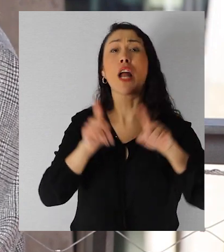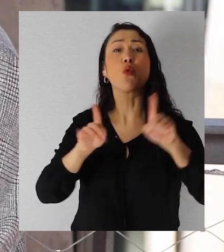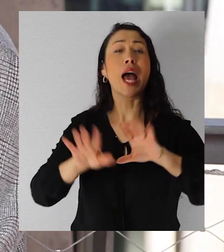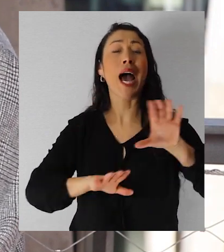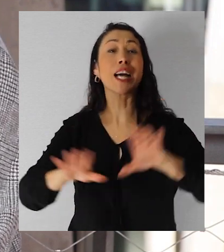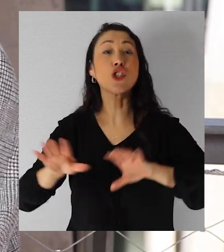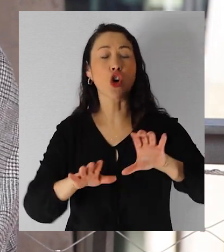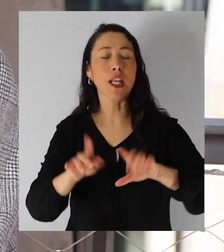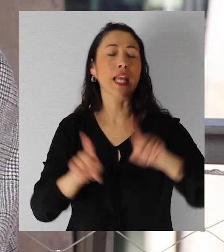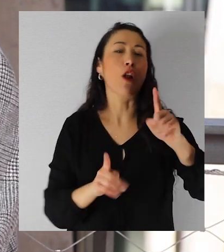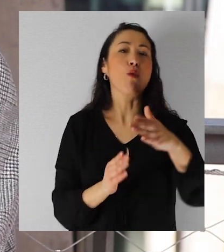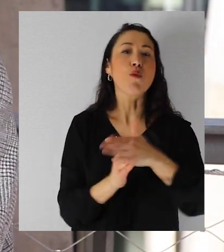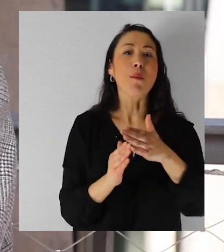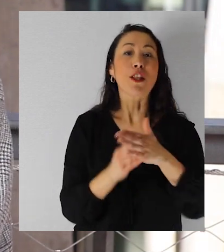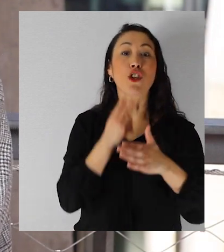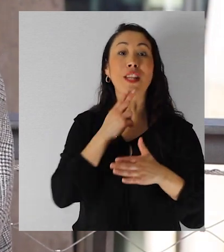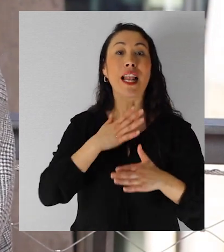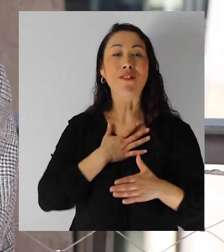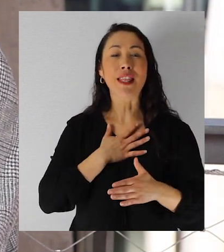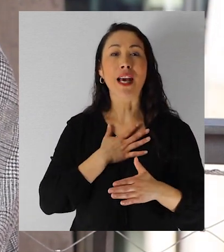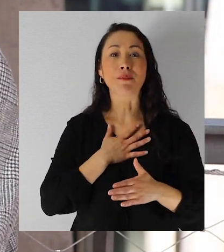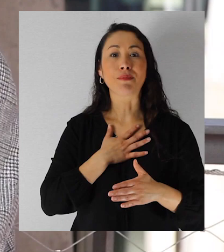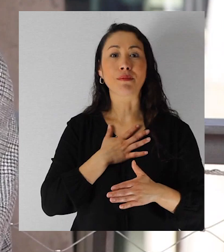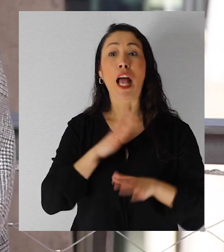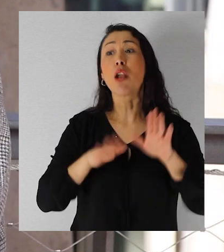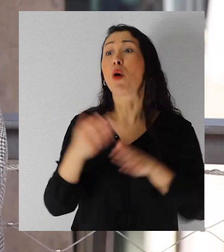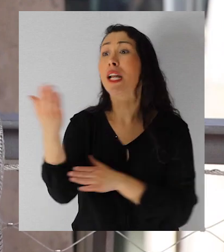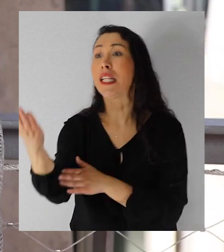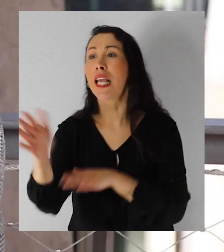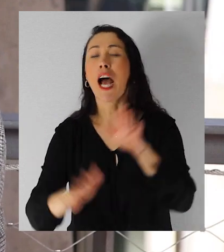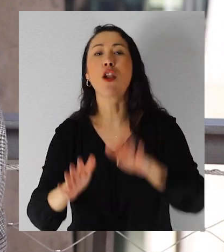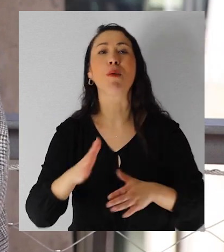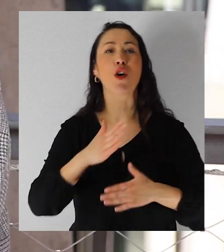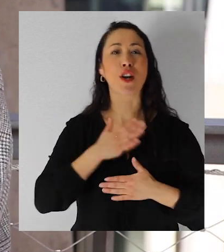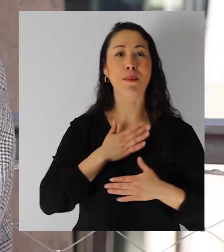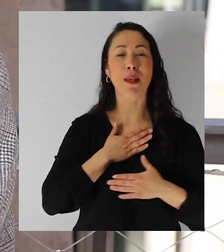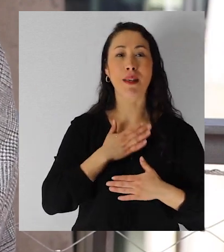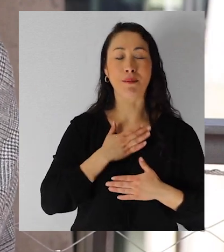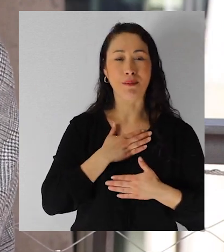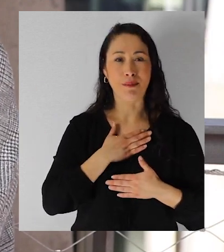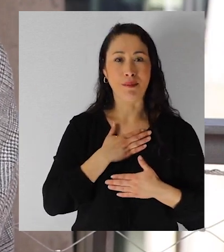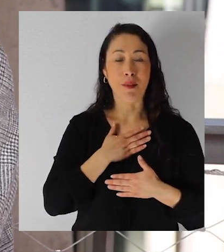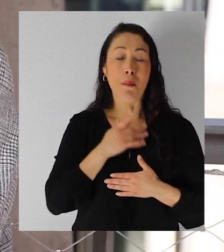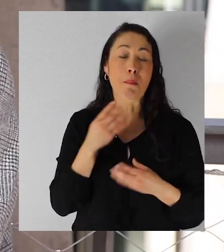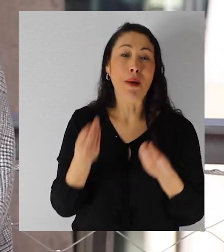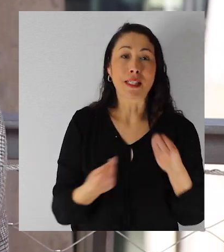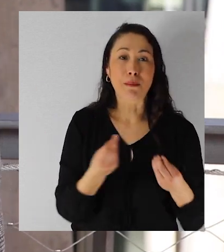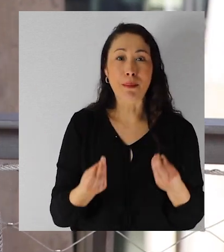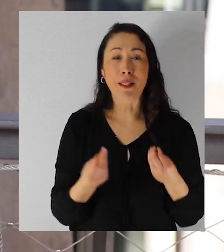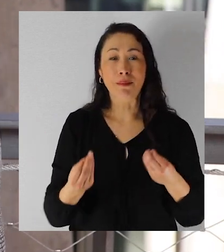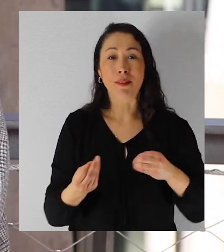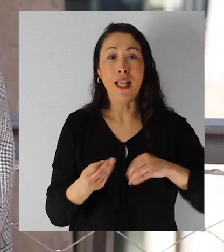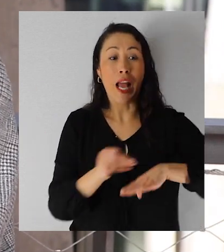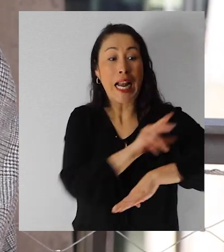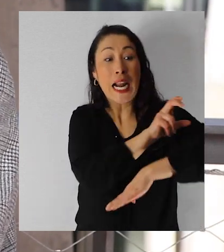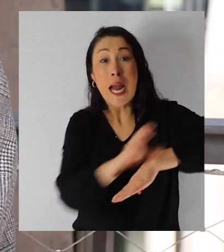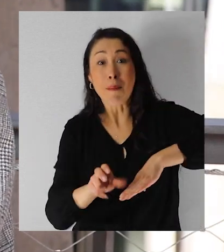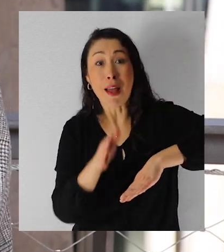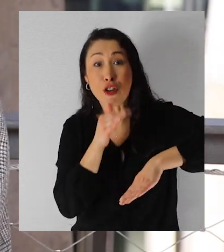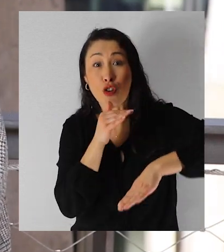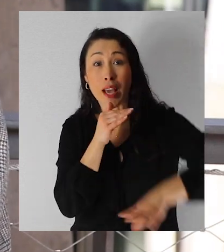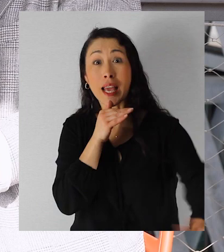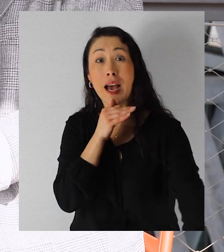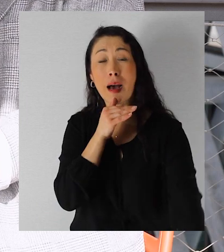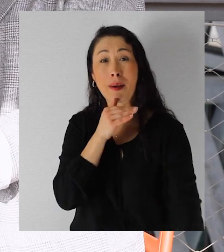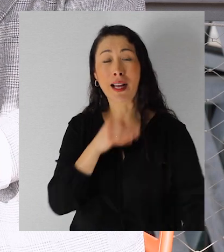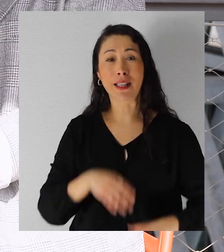uno generalmente en algún momento de la vida, incluso te puede haber pasado a ti o a mí, en la vida, cuando uno dice, chuta, no hay rampa, o no sé qué